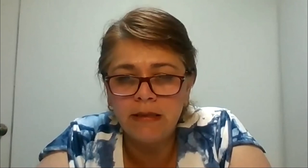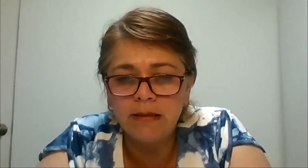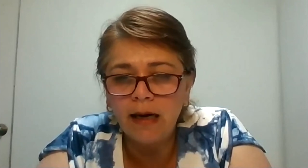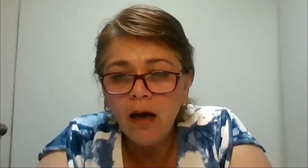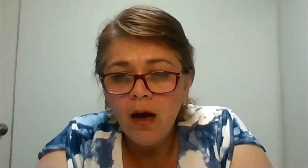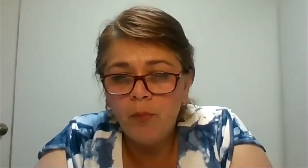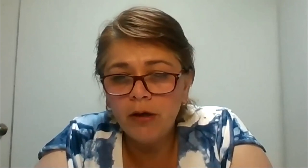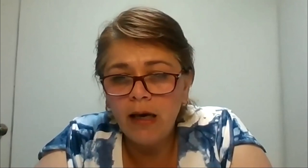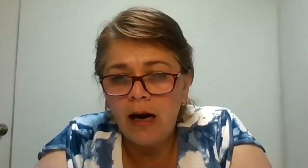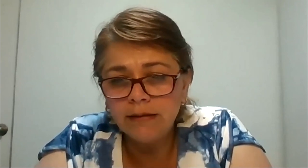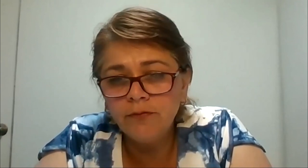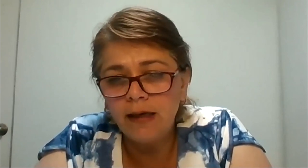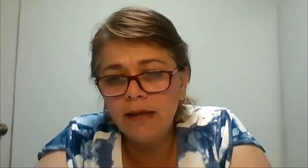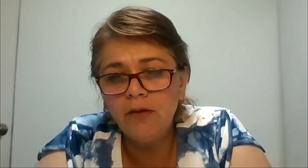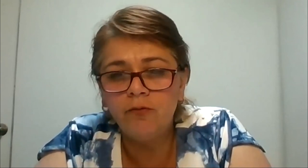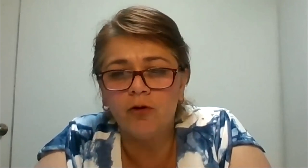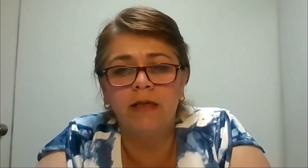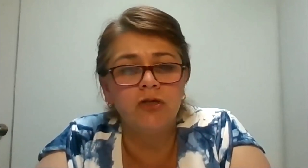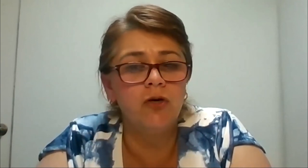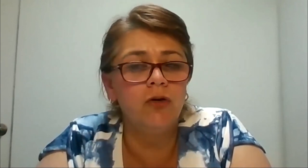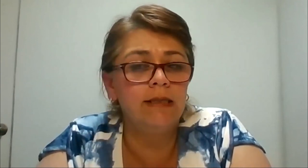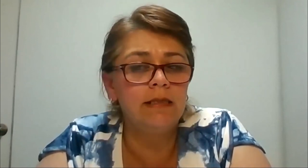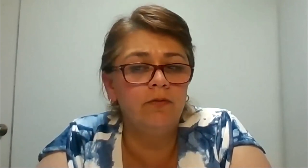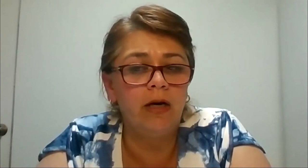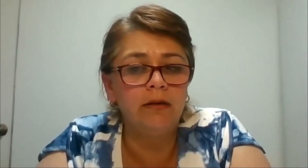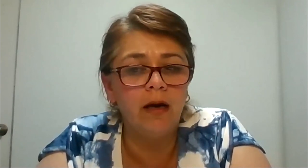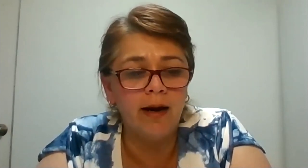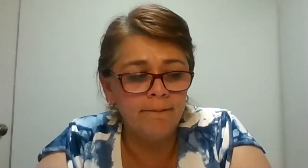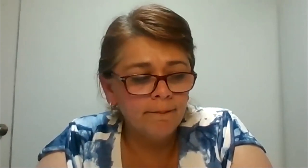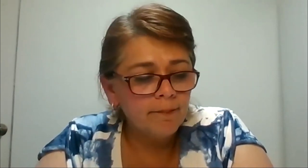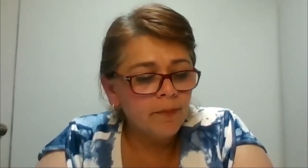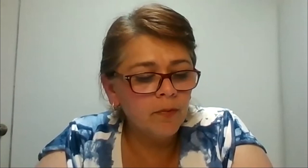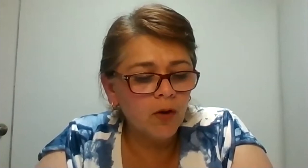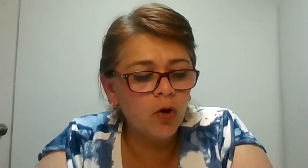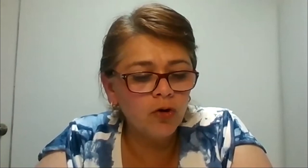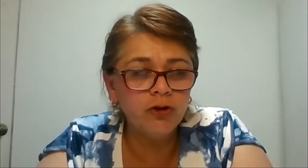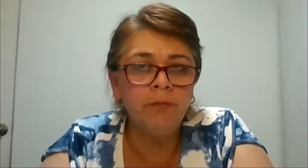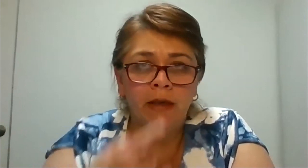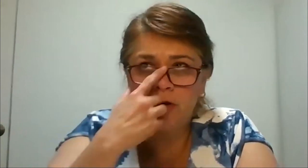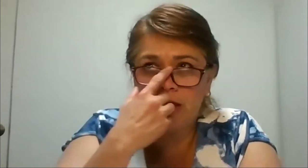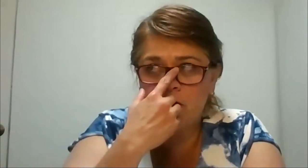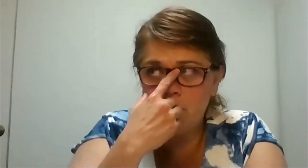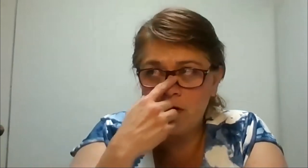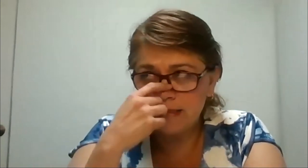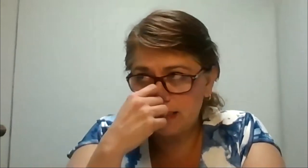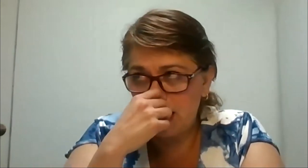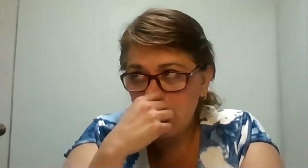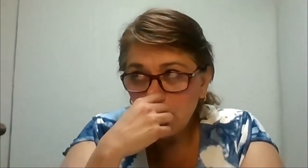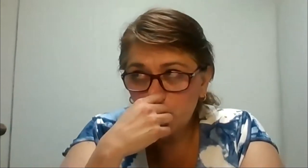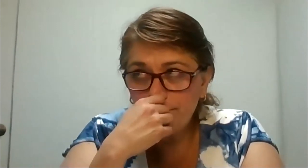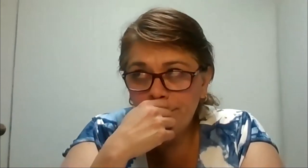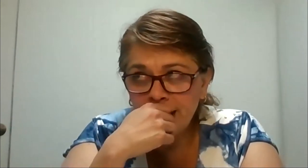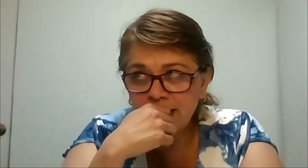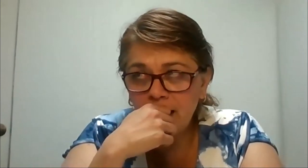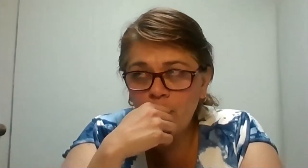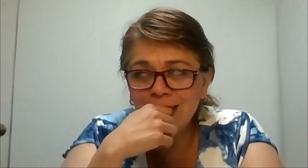a precisar porque hace falta información, les hace falta conocimiento de cómo es que